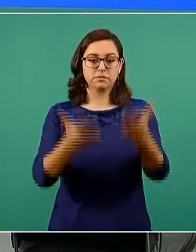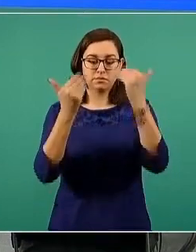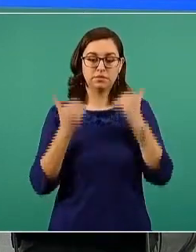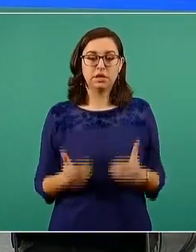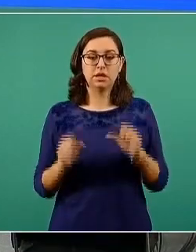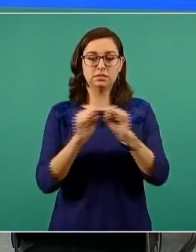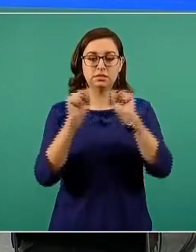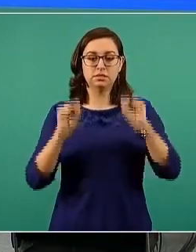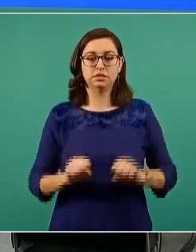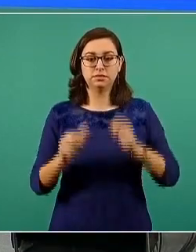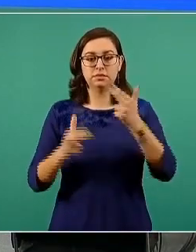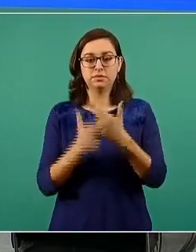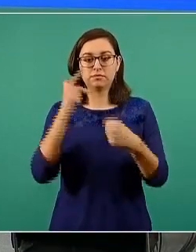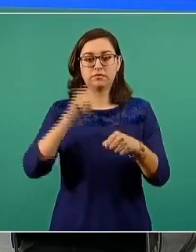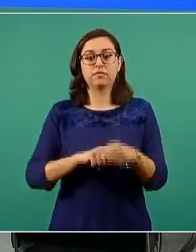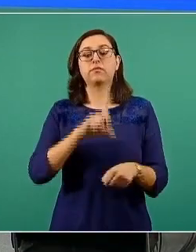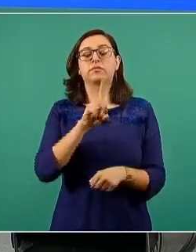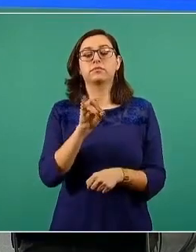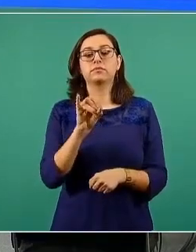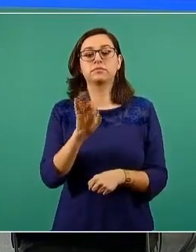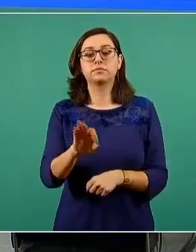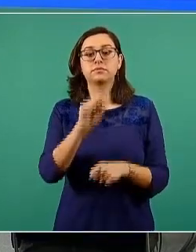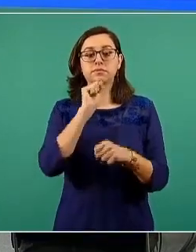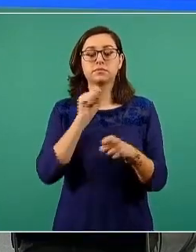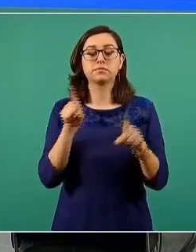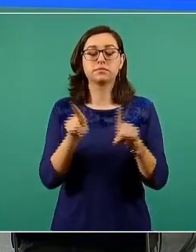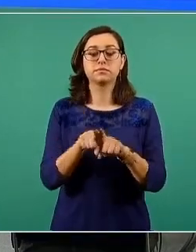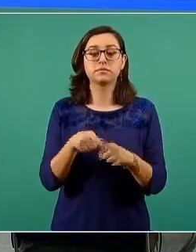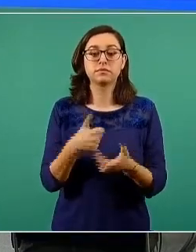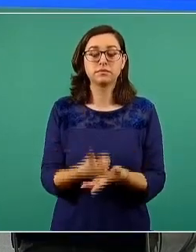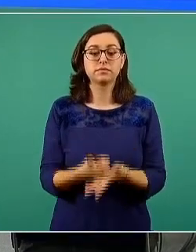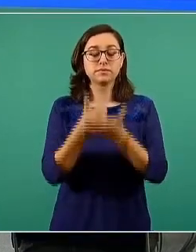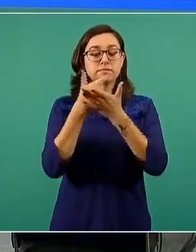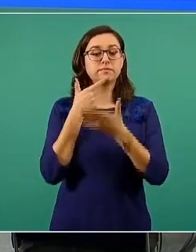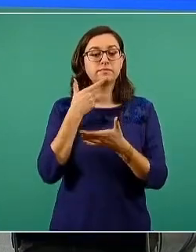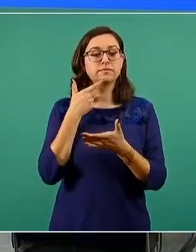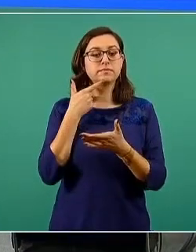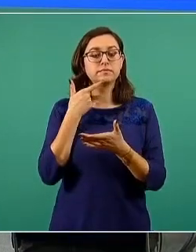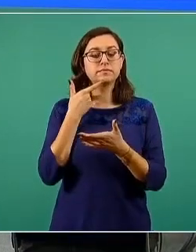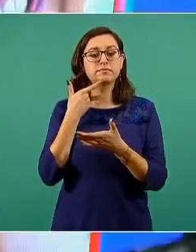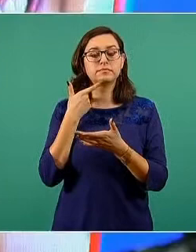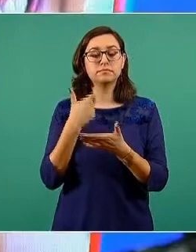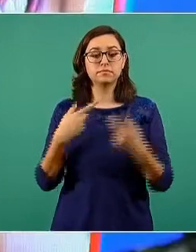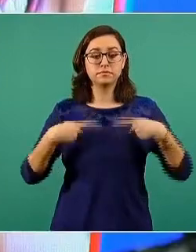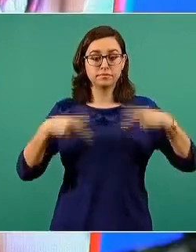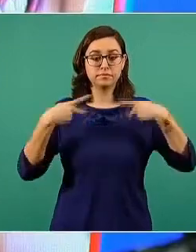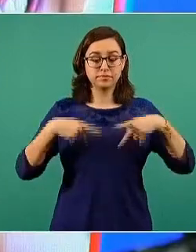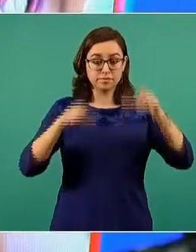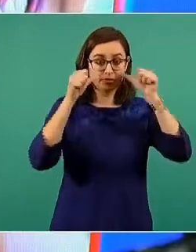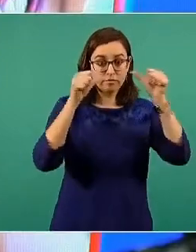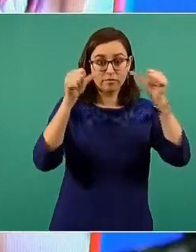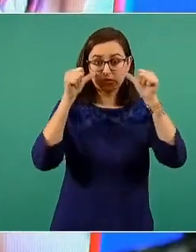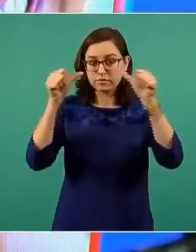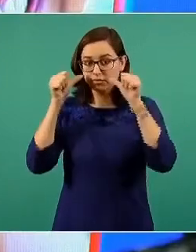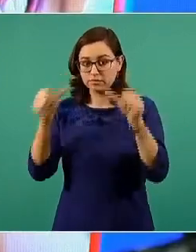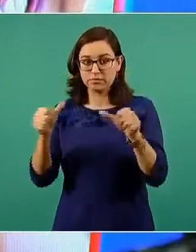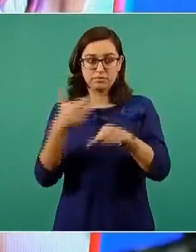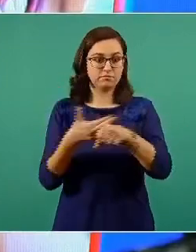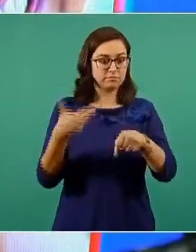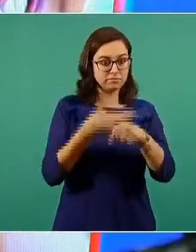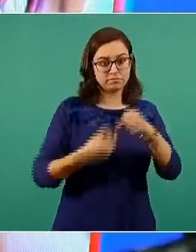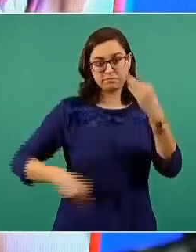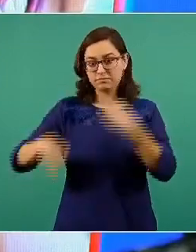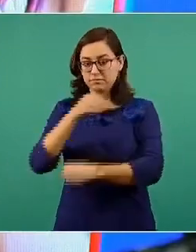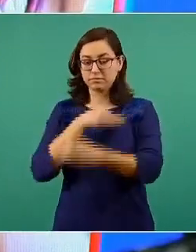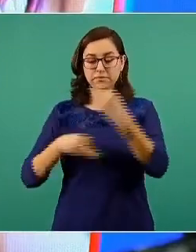Sistema Nacional DIF nos estará ayudando, precisamente es la misión del DIF, la asistencia social, para movilizar todos los recursos